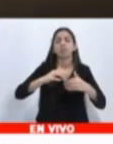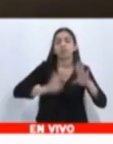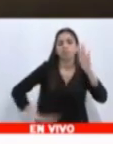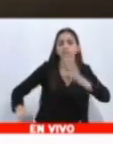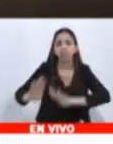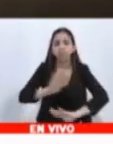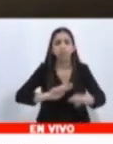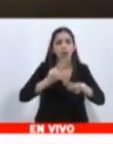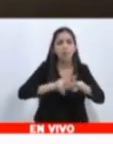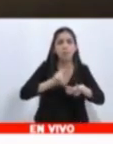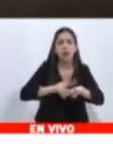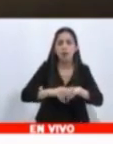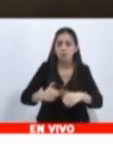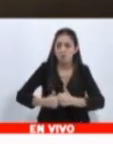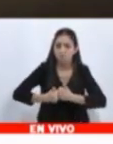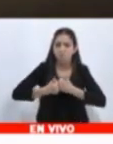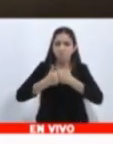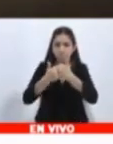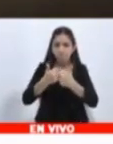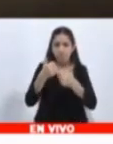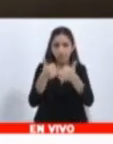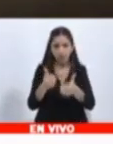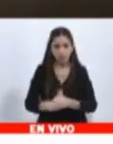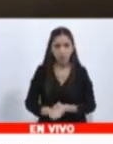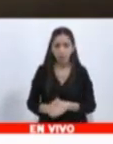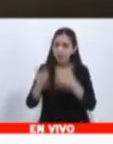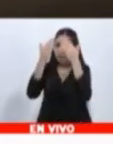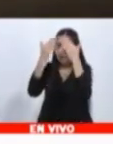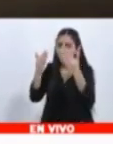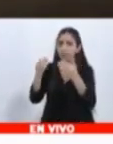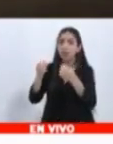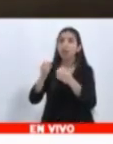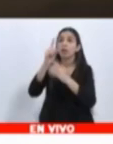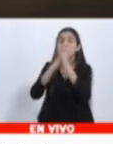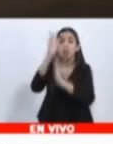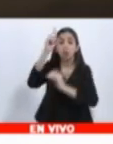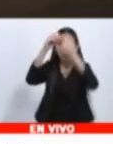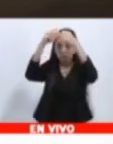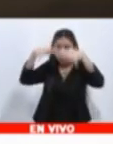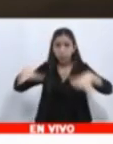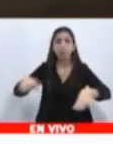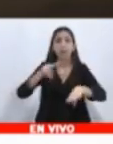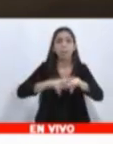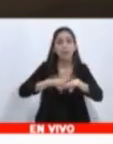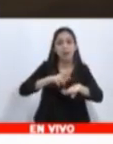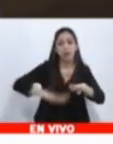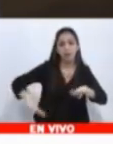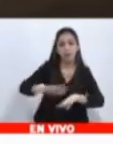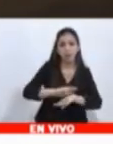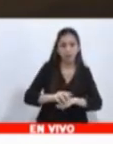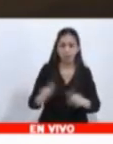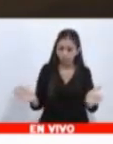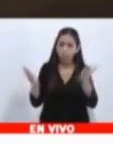Vamos a construir Paraguay digno, un Paraguay con principios. Muchas gracias y que Dios